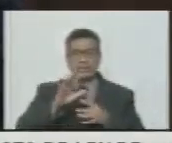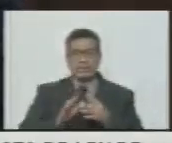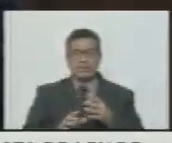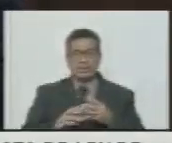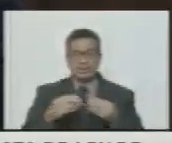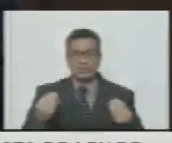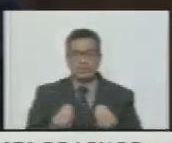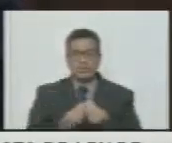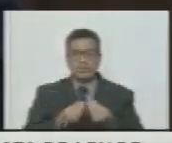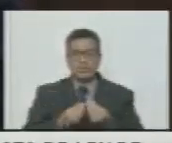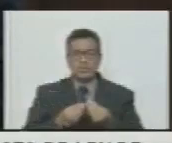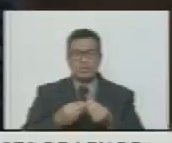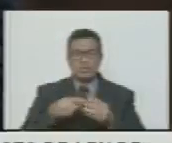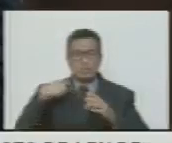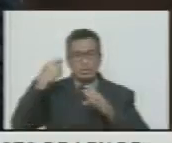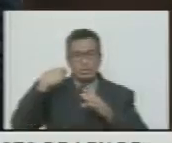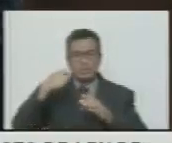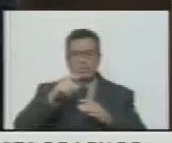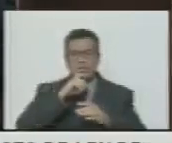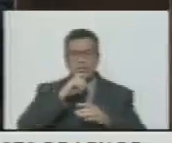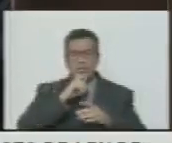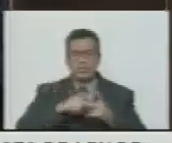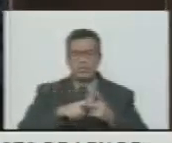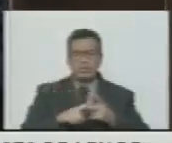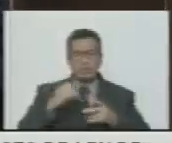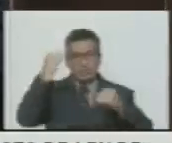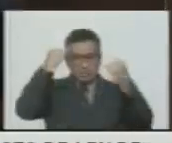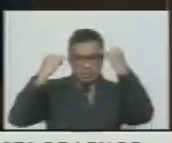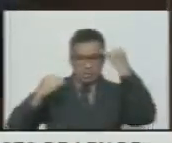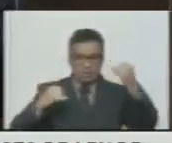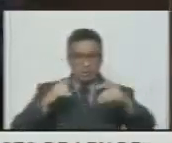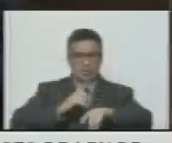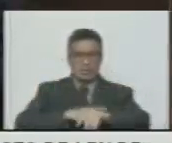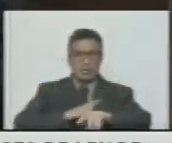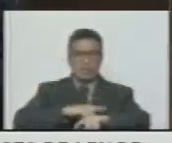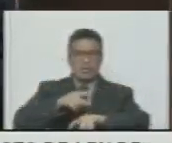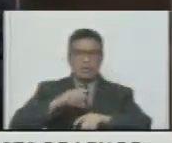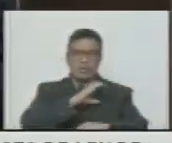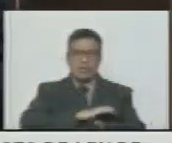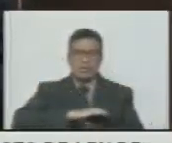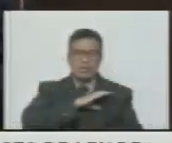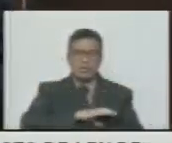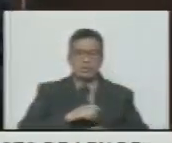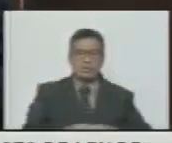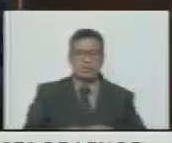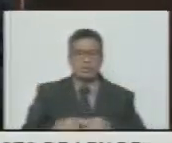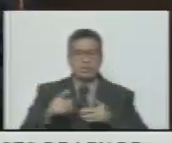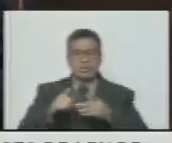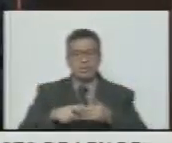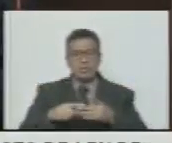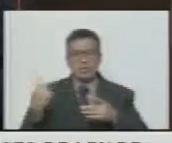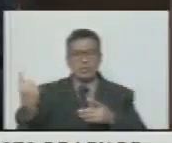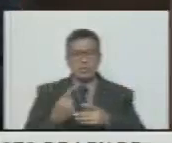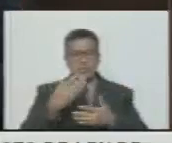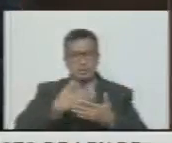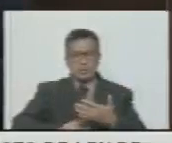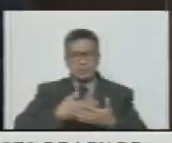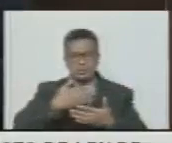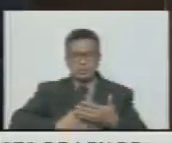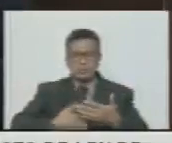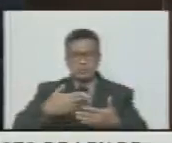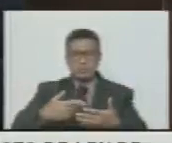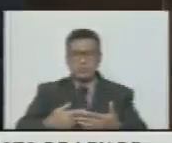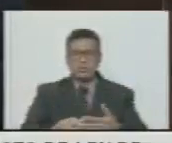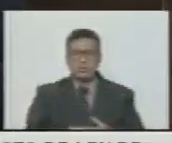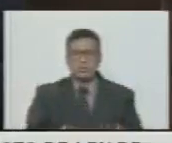vez, con la cámara andando es muy difícil. Creo que lo más inteligente es diferirlo, que se lo lleven a la comisión de finanzas y se traiga una